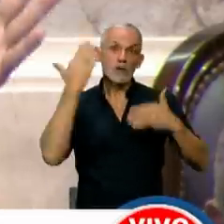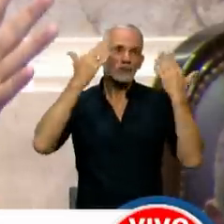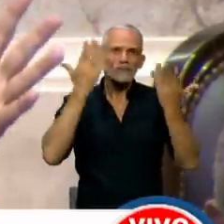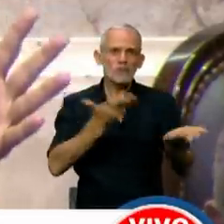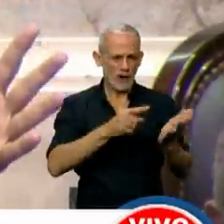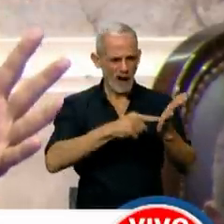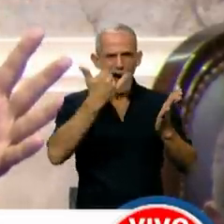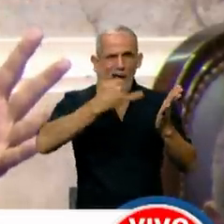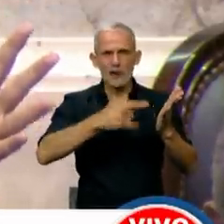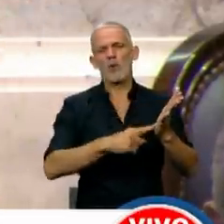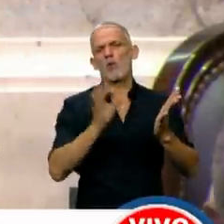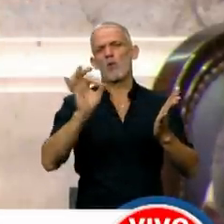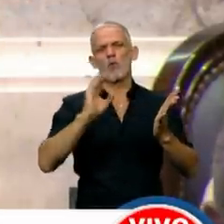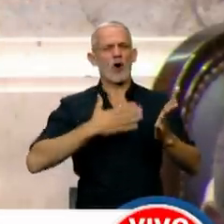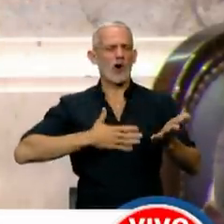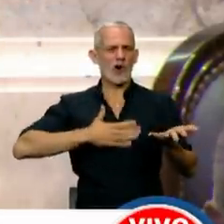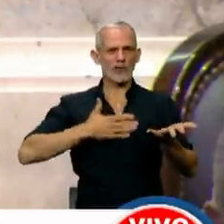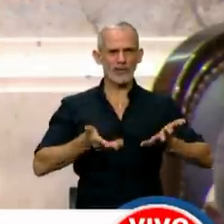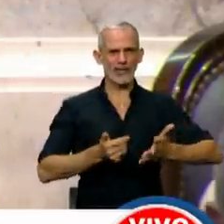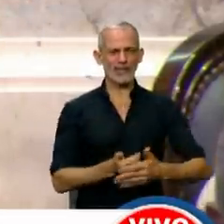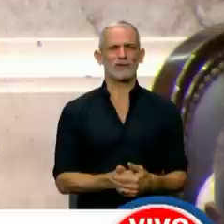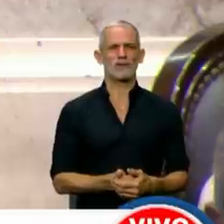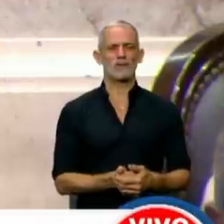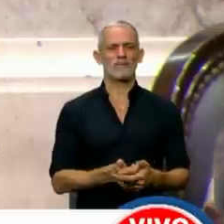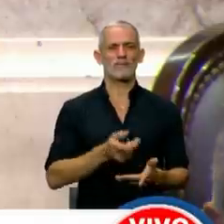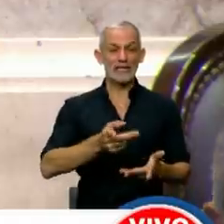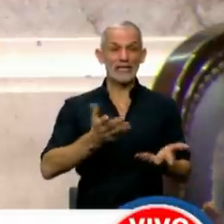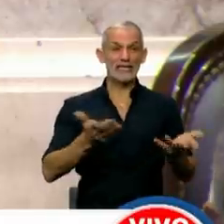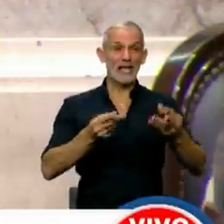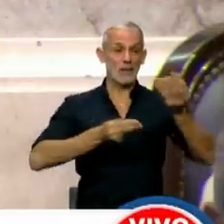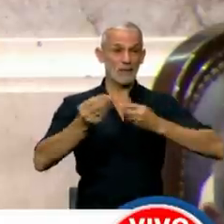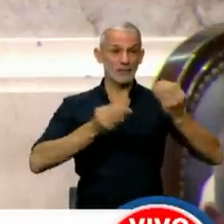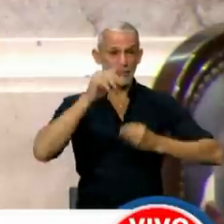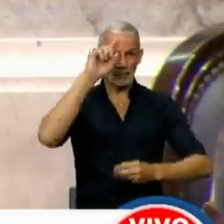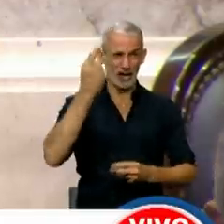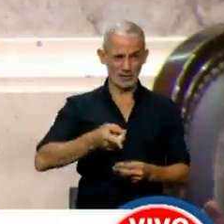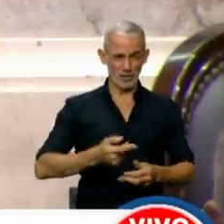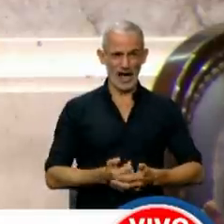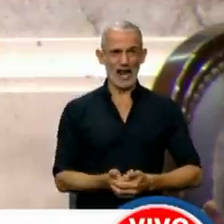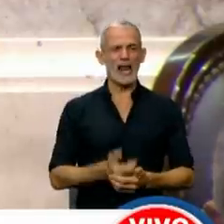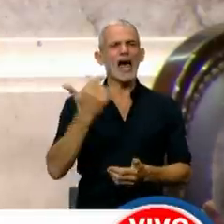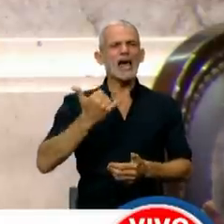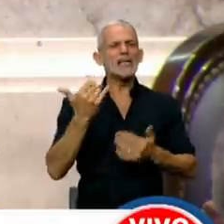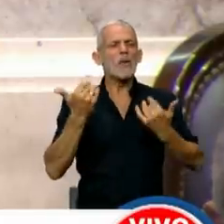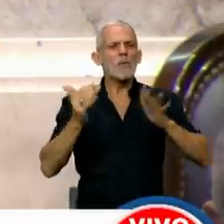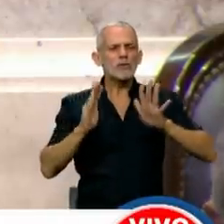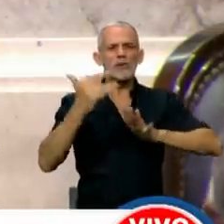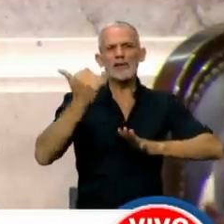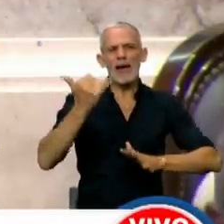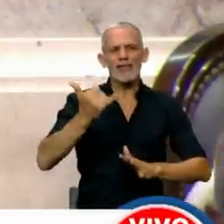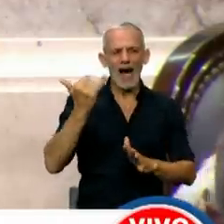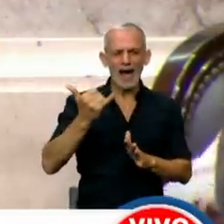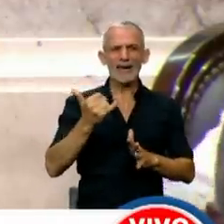pibe tener eta todas estas cosas en la en el presupuesto nacional tenemos la posibilidad de tener